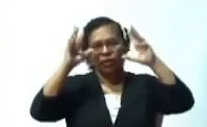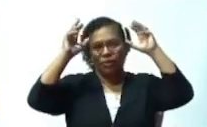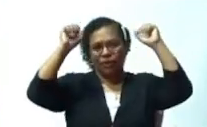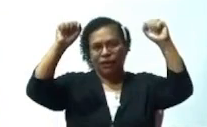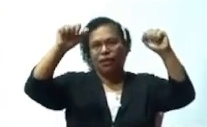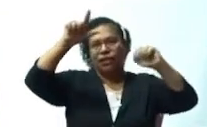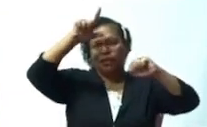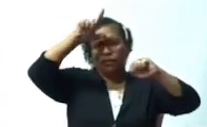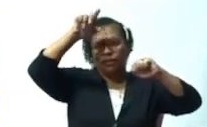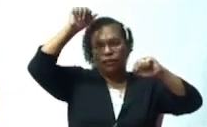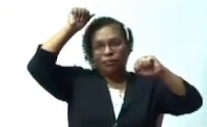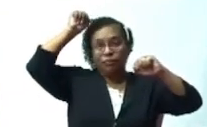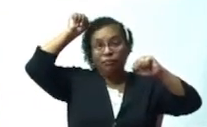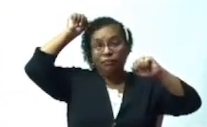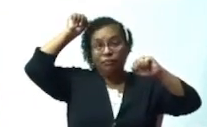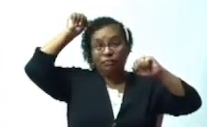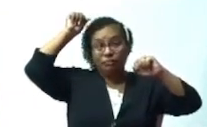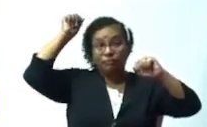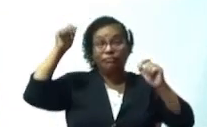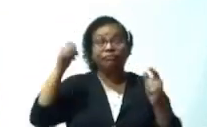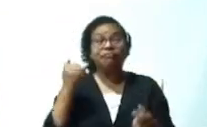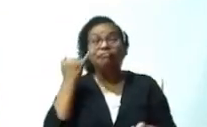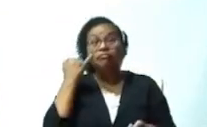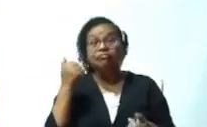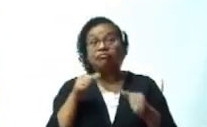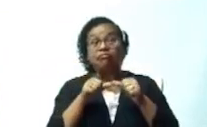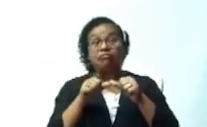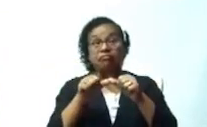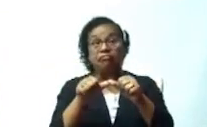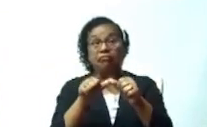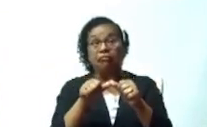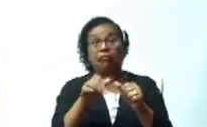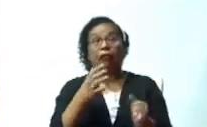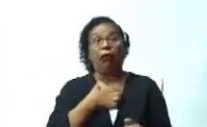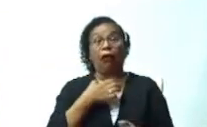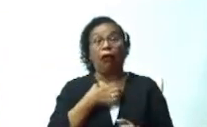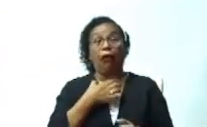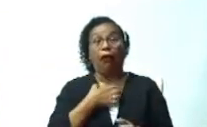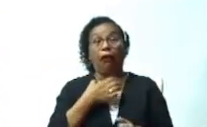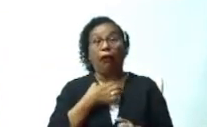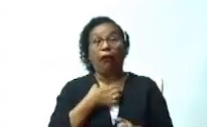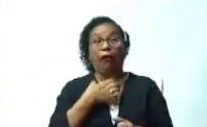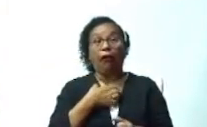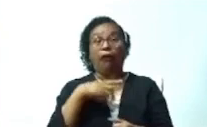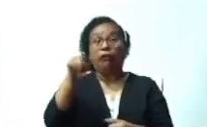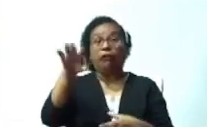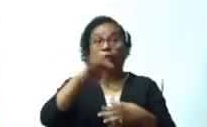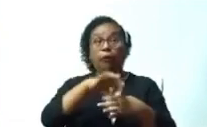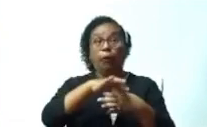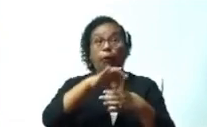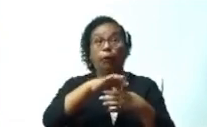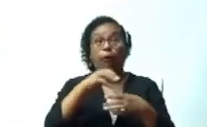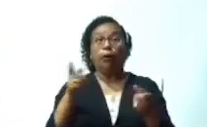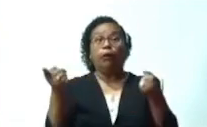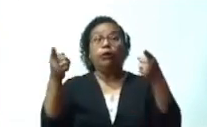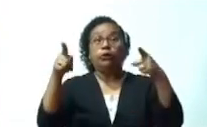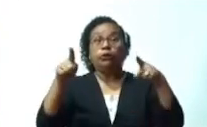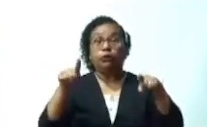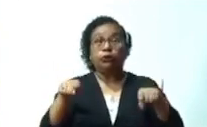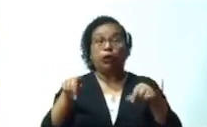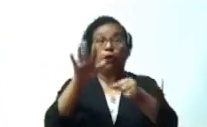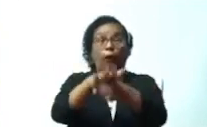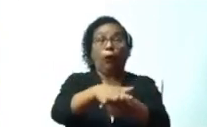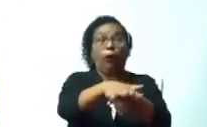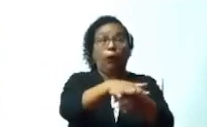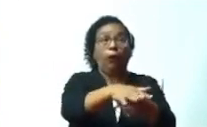Argumentar el sofisma ya casi manido de que el resultado tuvo que ver con el uso y abuso